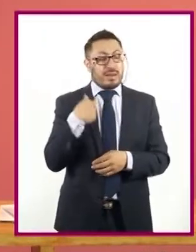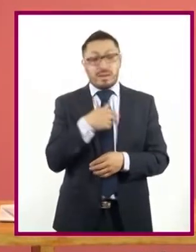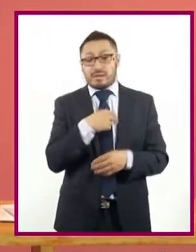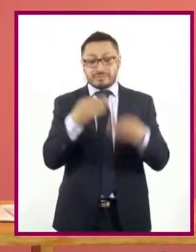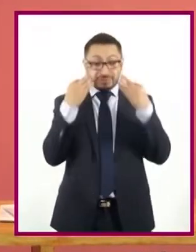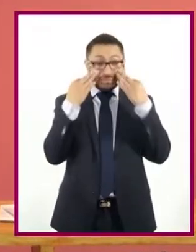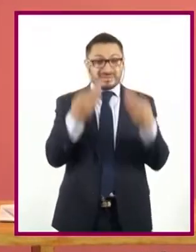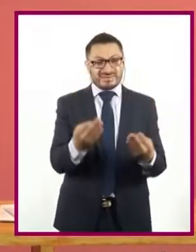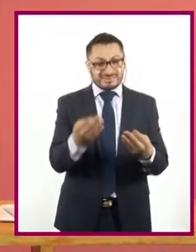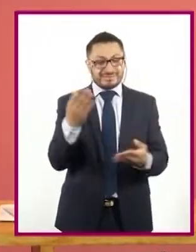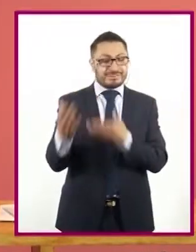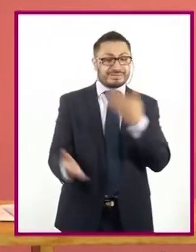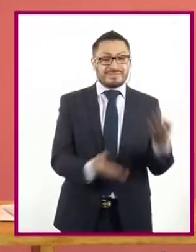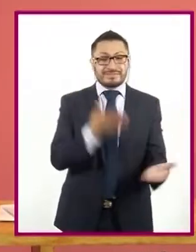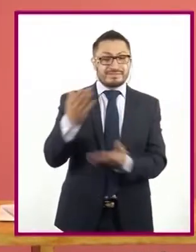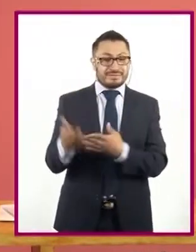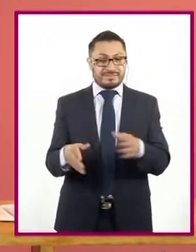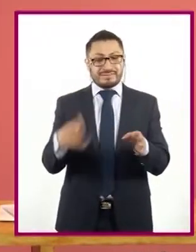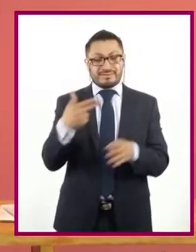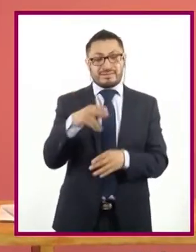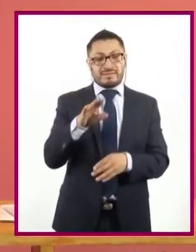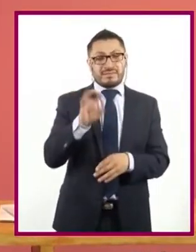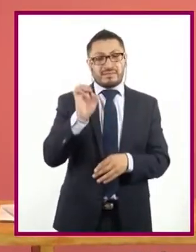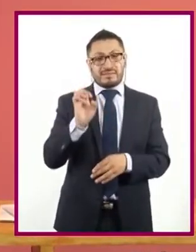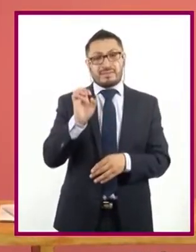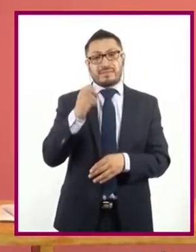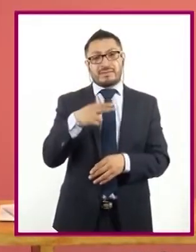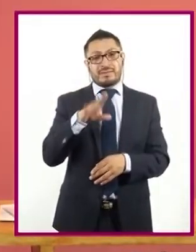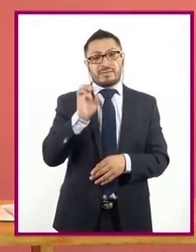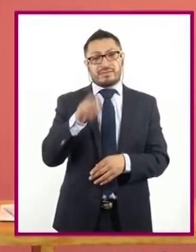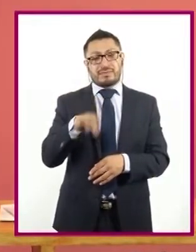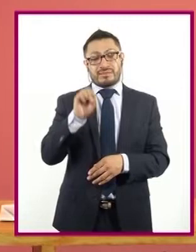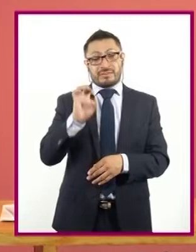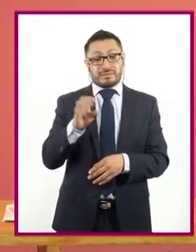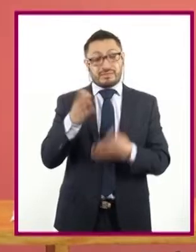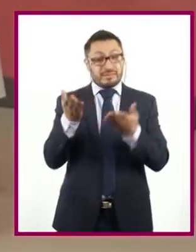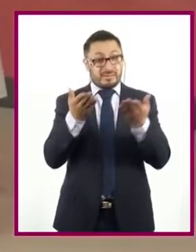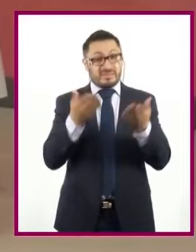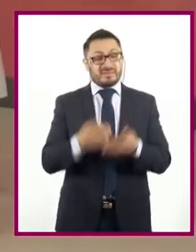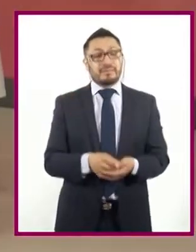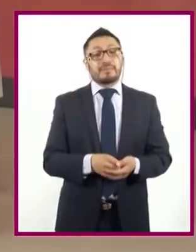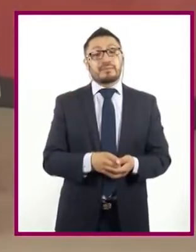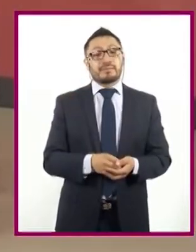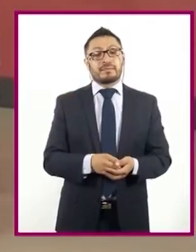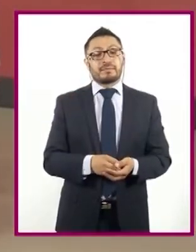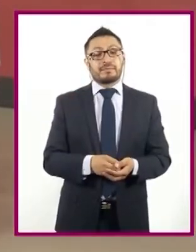observar danzas como el huehuense. Déjame devolverlo a su lugar.